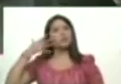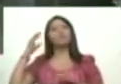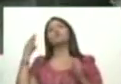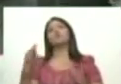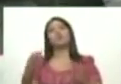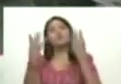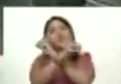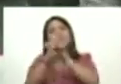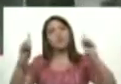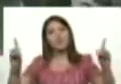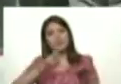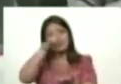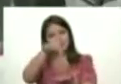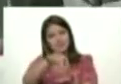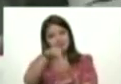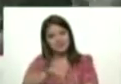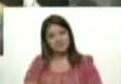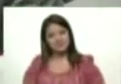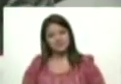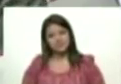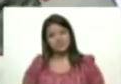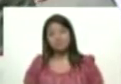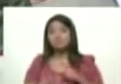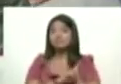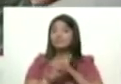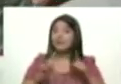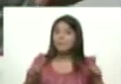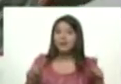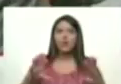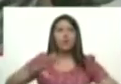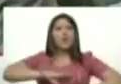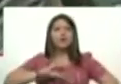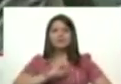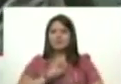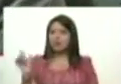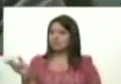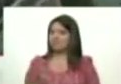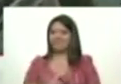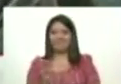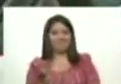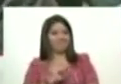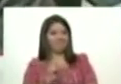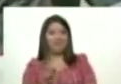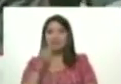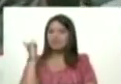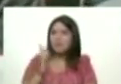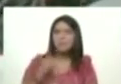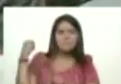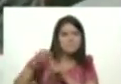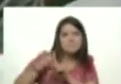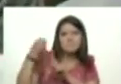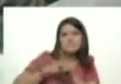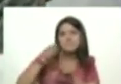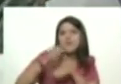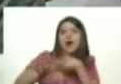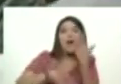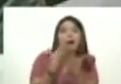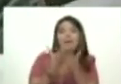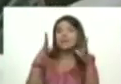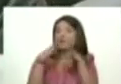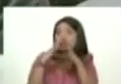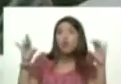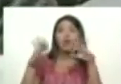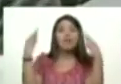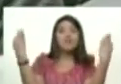de la democracia participativa, pero no estamos conformes y no vamos a descansar hasta que la última familia viva en